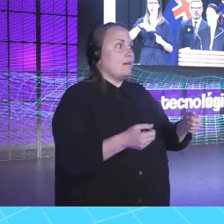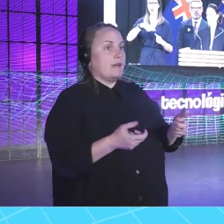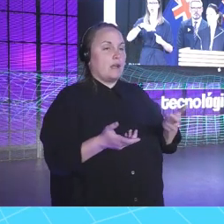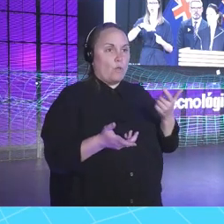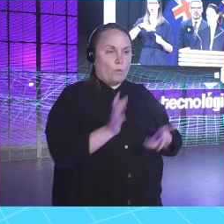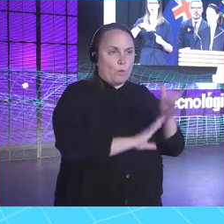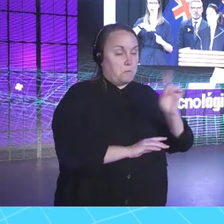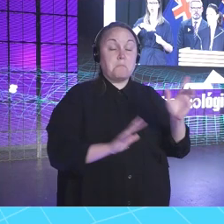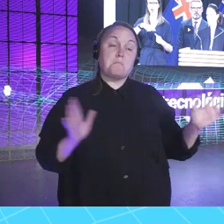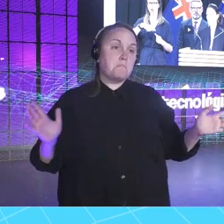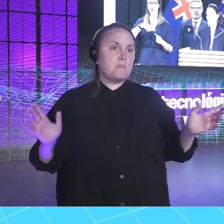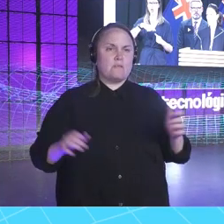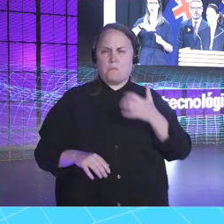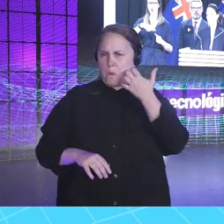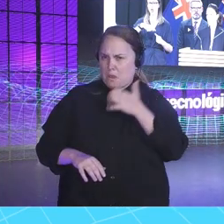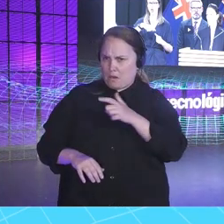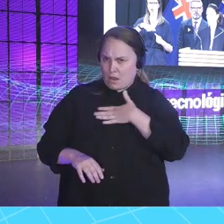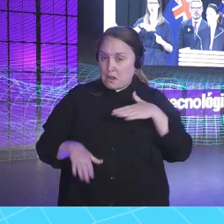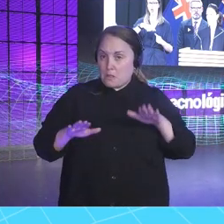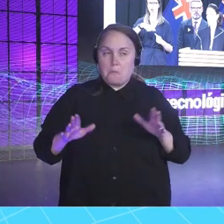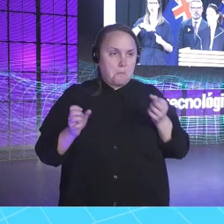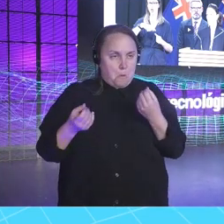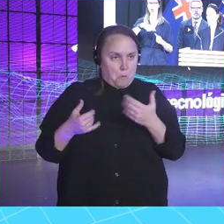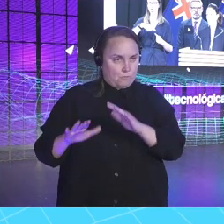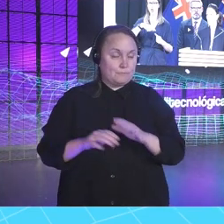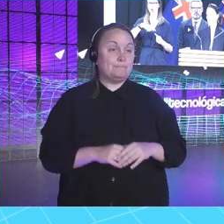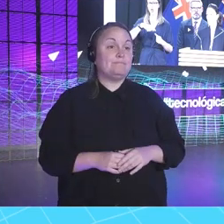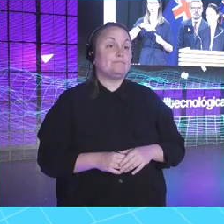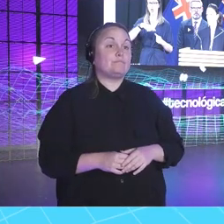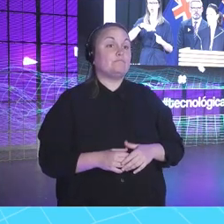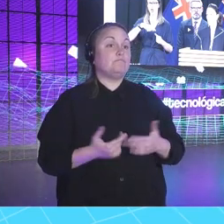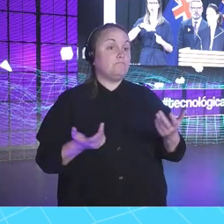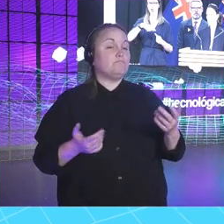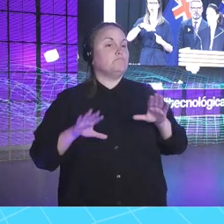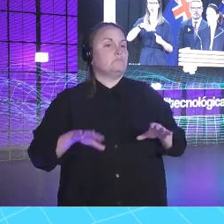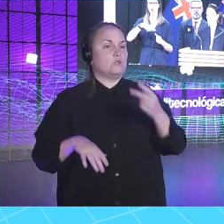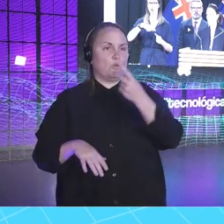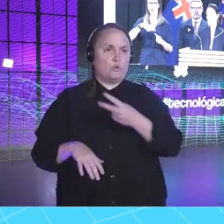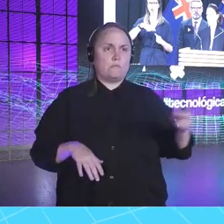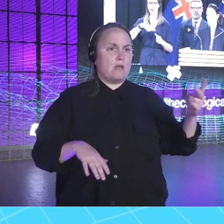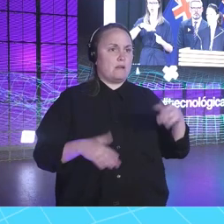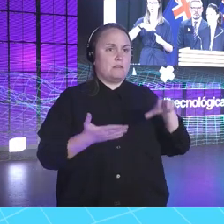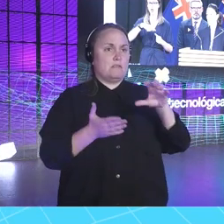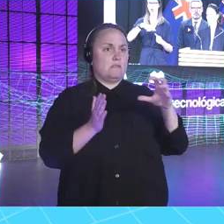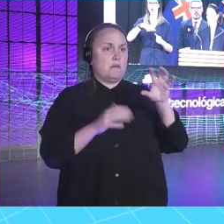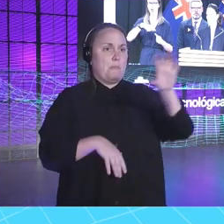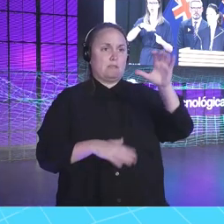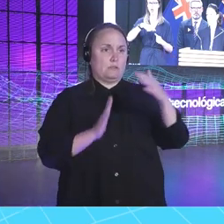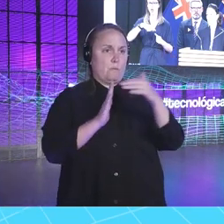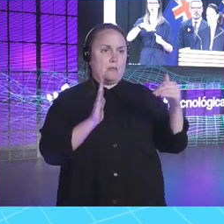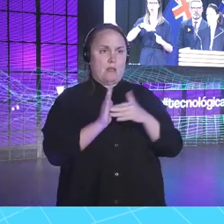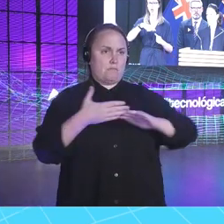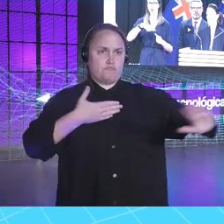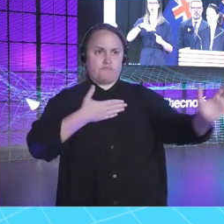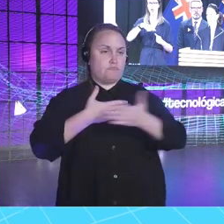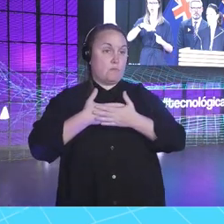salir pero bueno se quedó como extrañado el embajador dijo bueno bueno y al cabo de dos semanas ya está cerradísimo el país os habíamos quedado muy poquitos